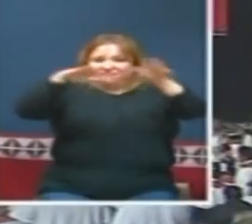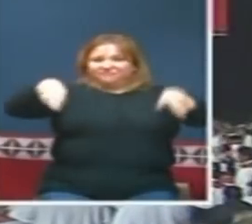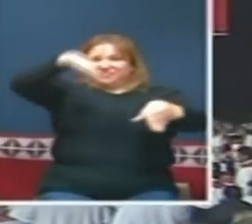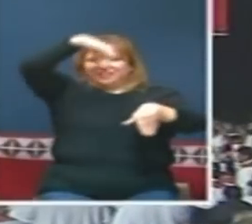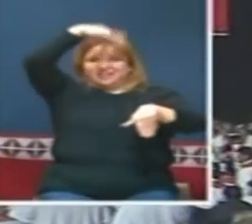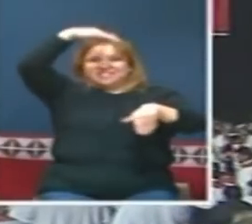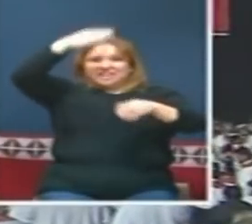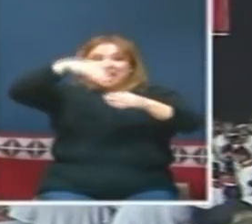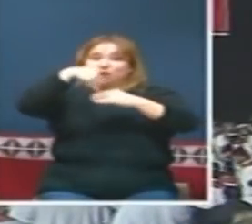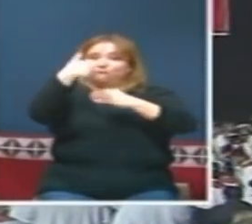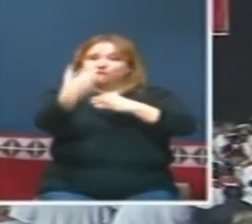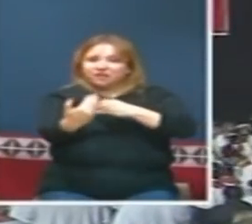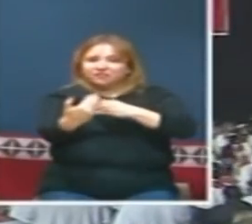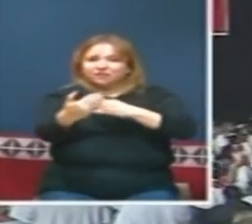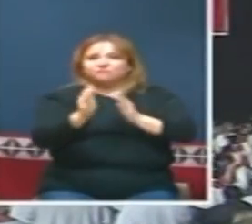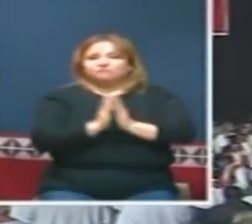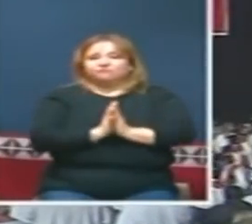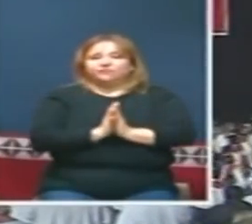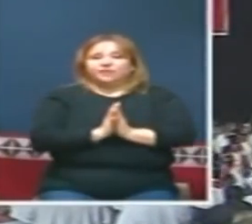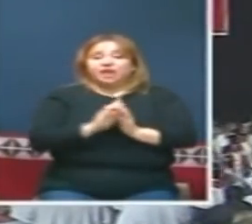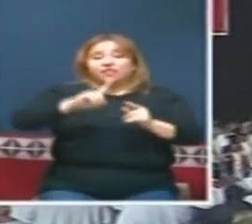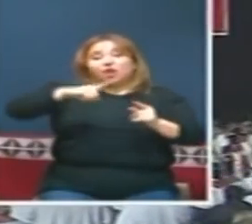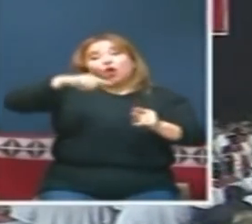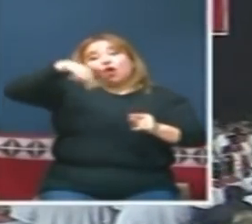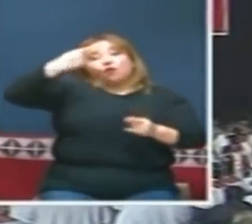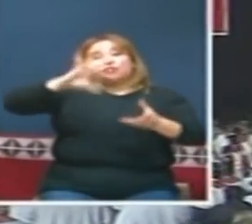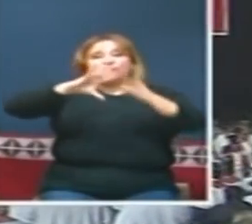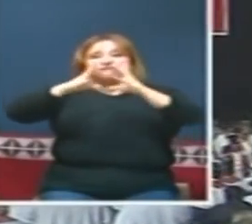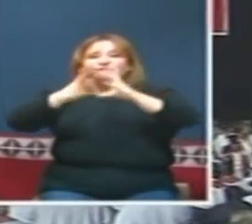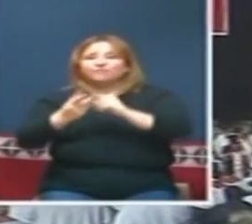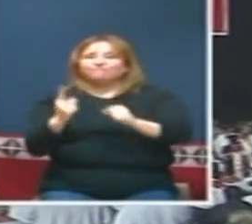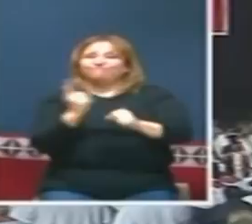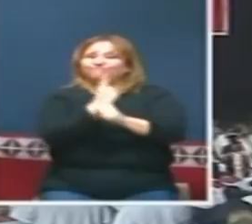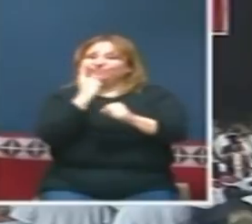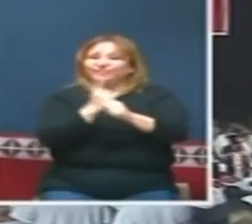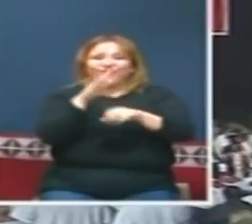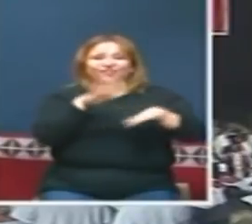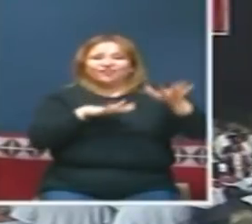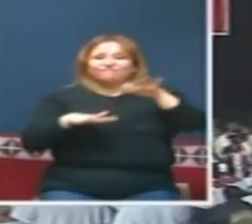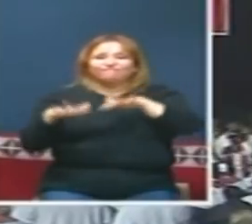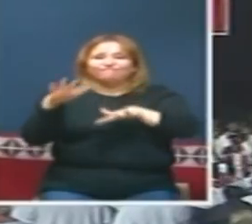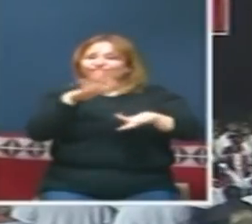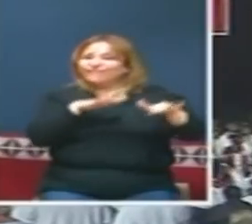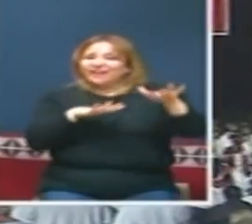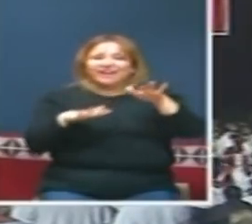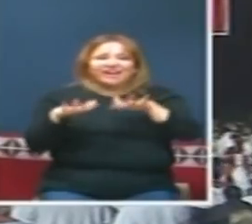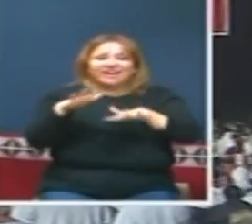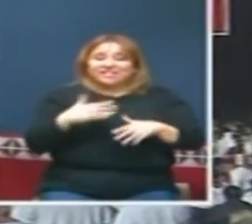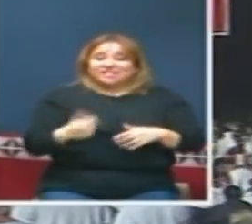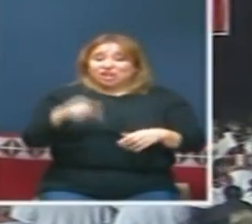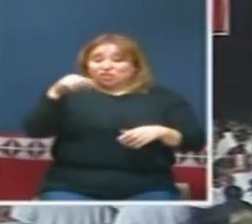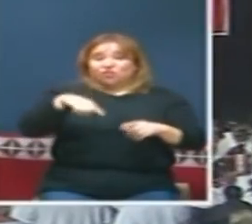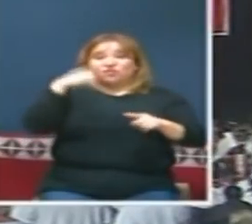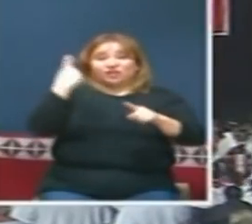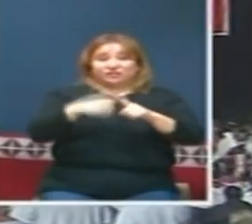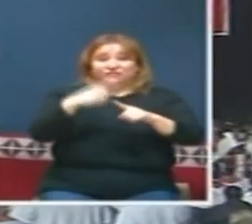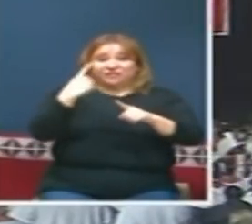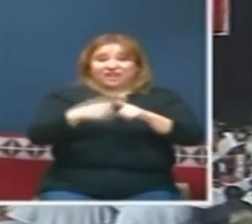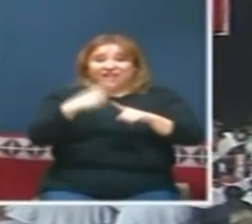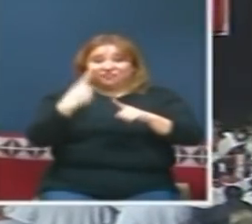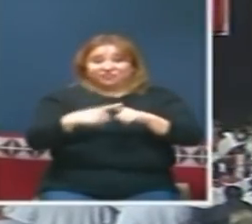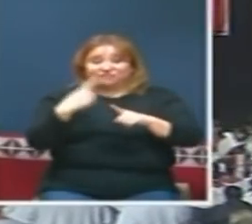¿sí? Ya que de otra manera están estropeando la organización de este evento, caro a